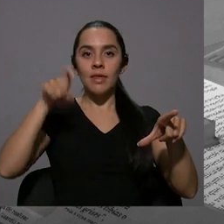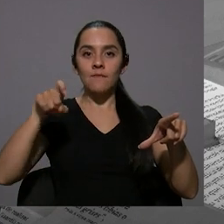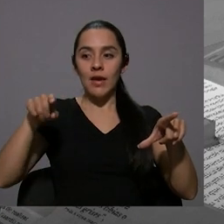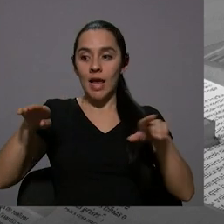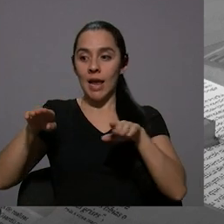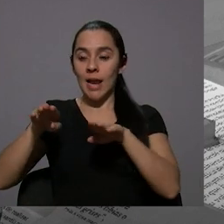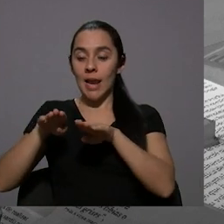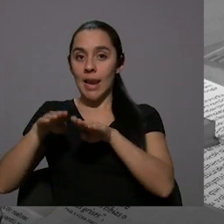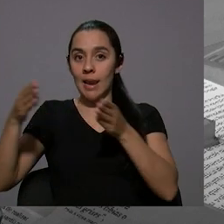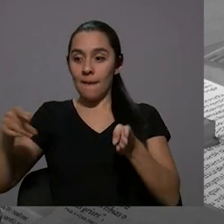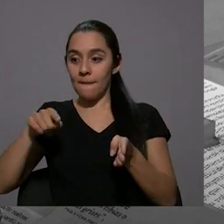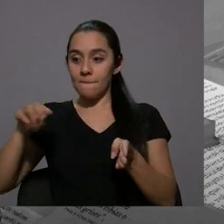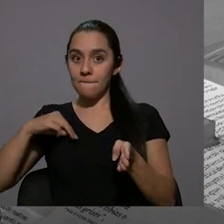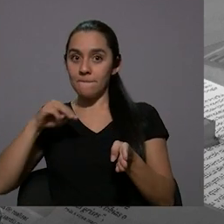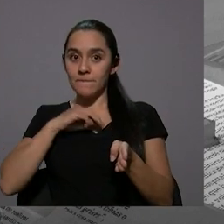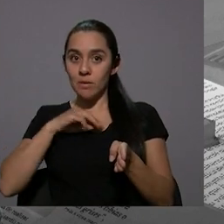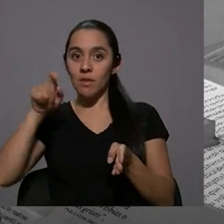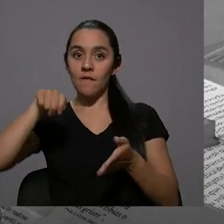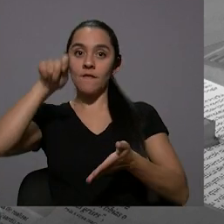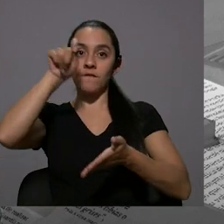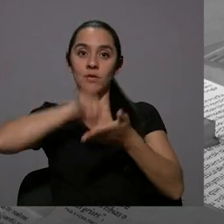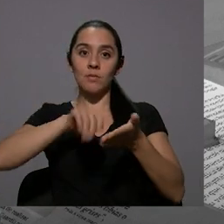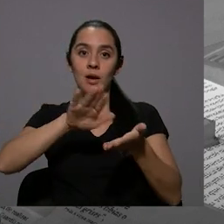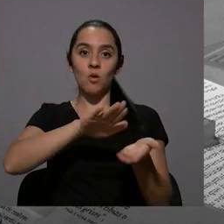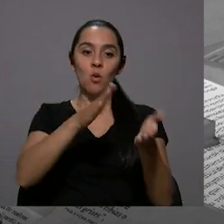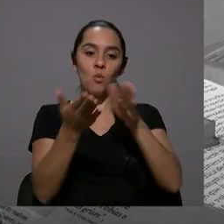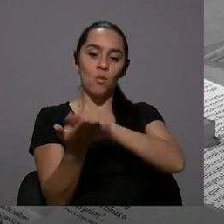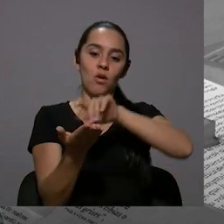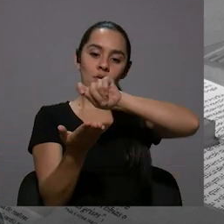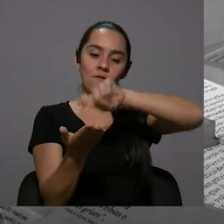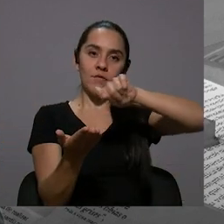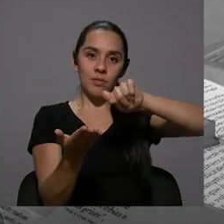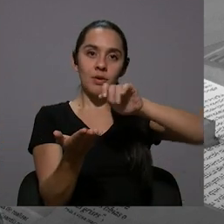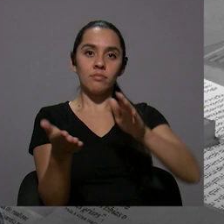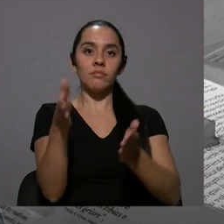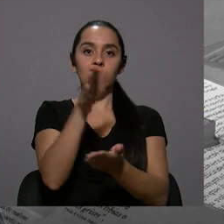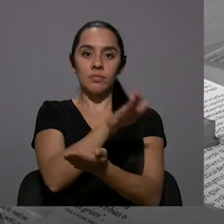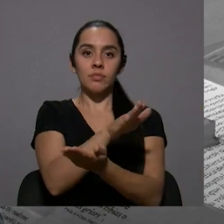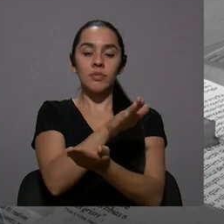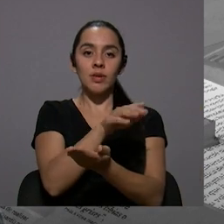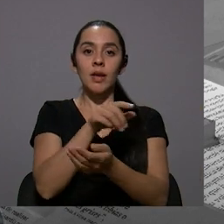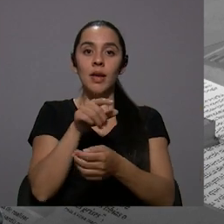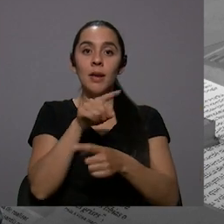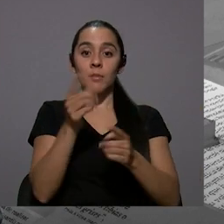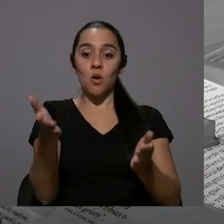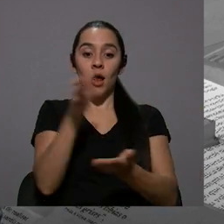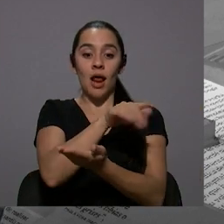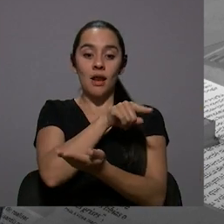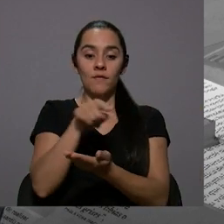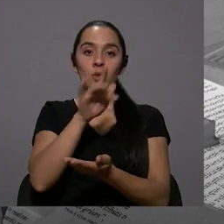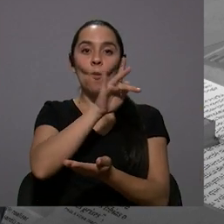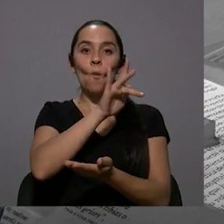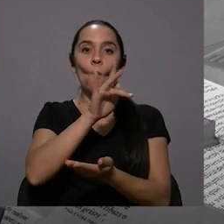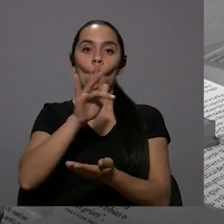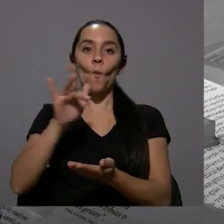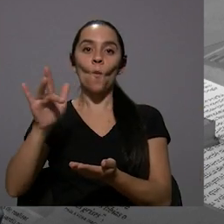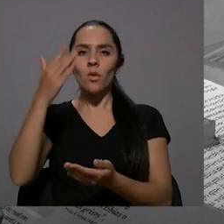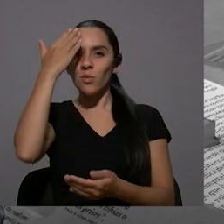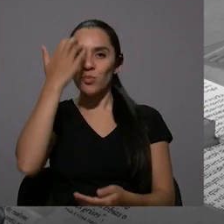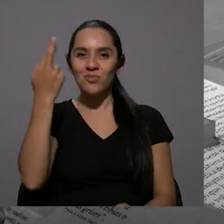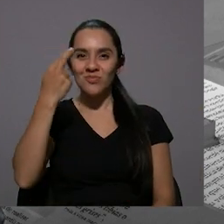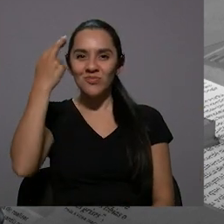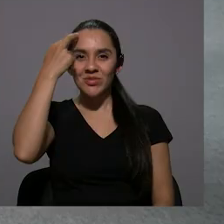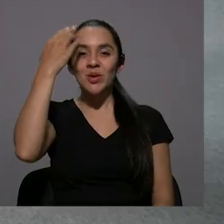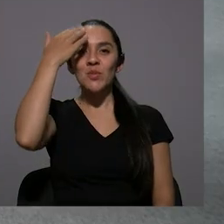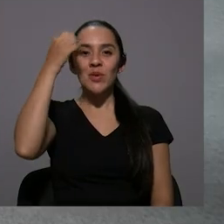debían los miembros de mesa firmarla por detrás que es un requisito de autenticidad de validez del voto pero la parte del frente estaba